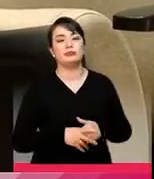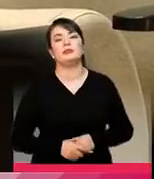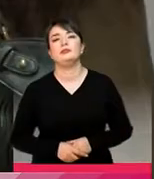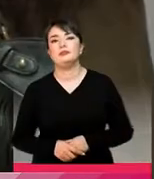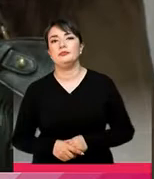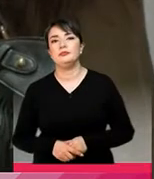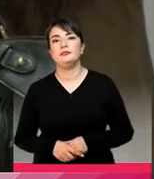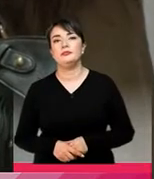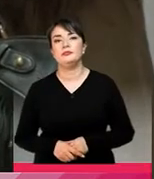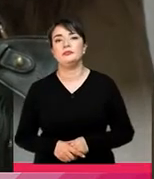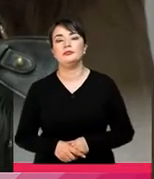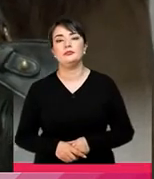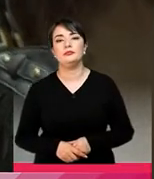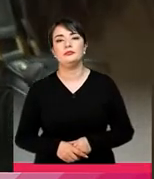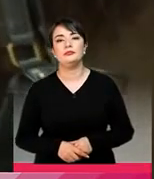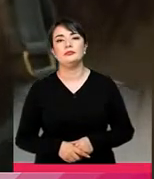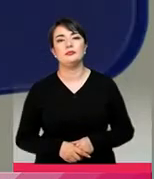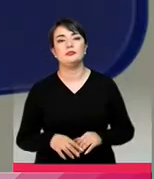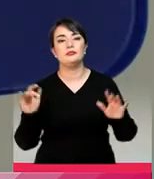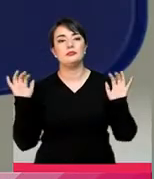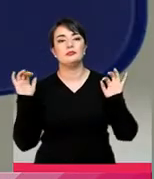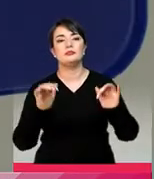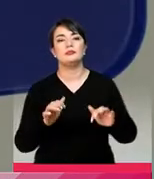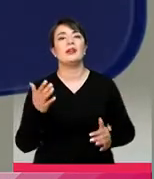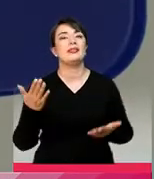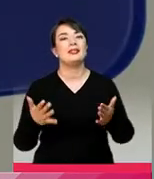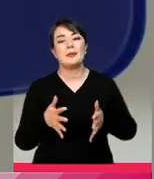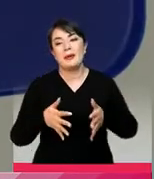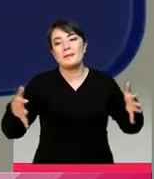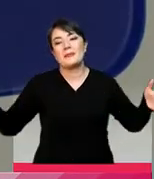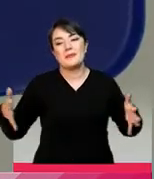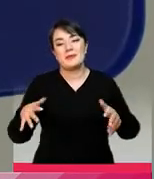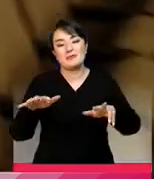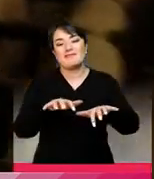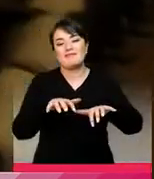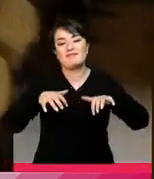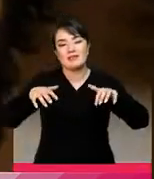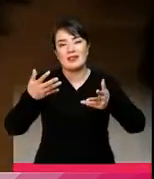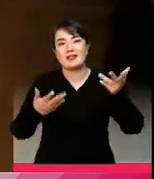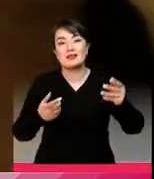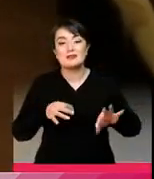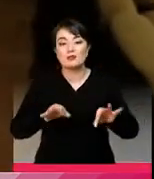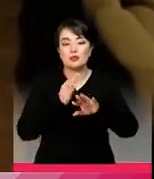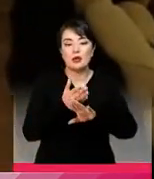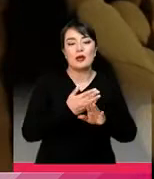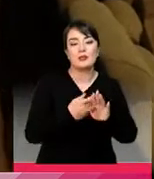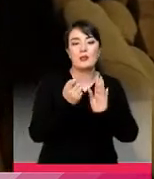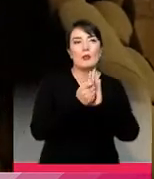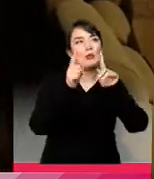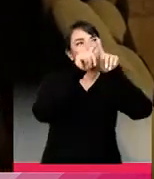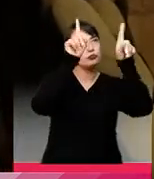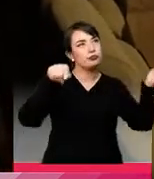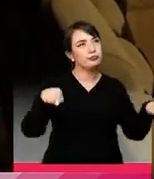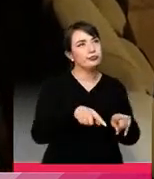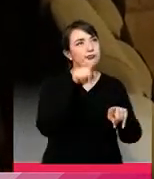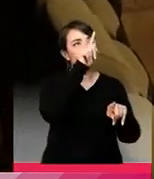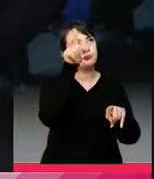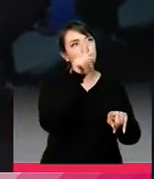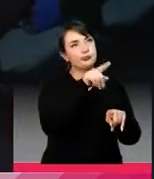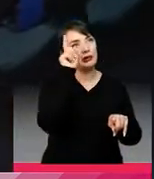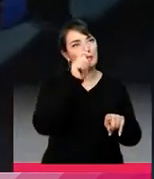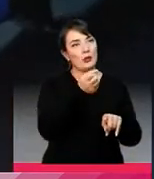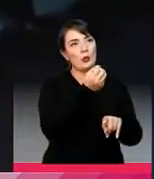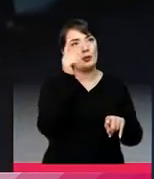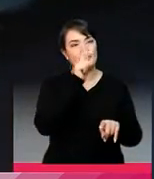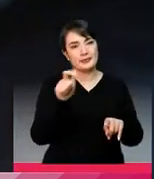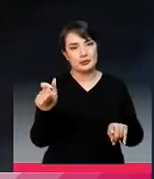escénicas. El aforo depende del tamaño de cada infraestructura y debe ser indicado de manera visible al ingreso de las instalaciones. La norma